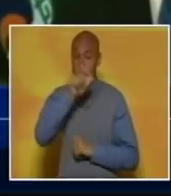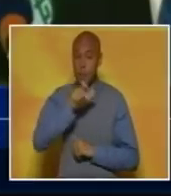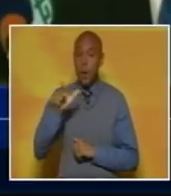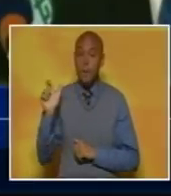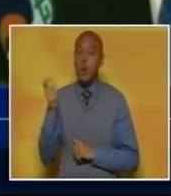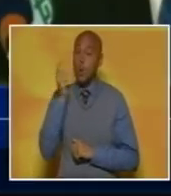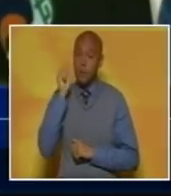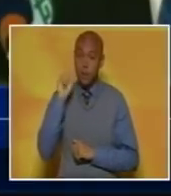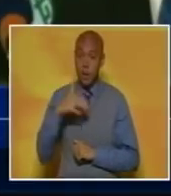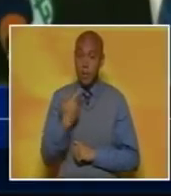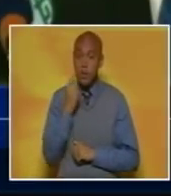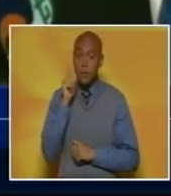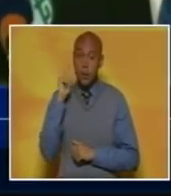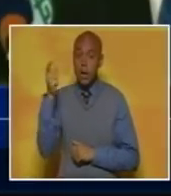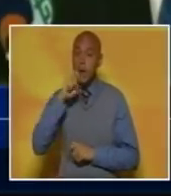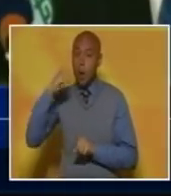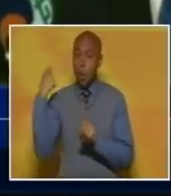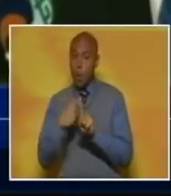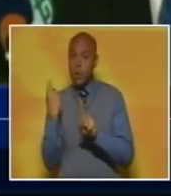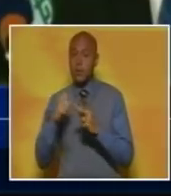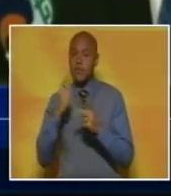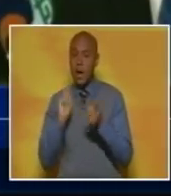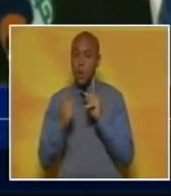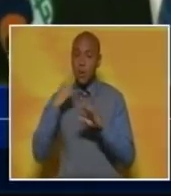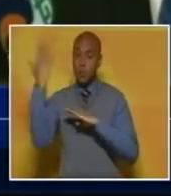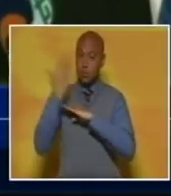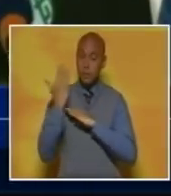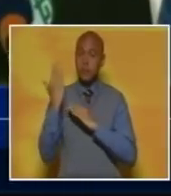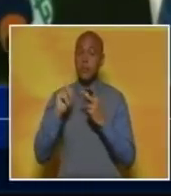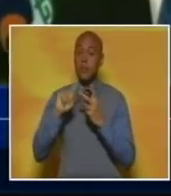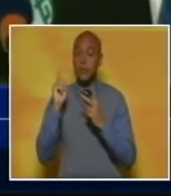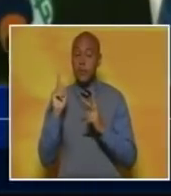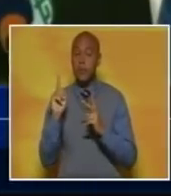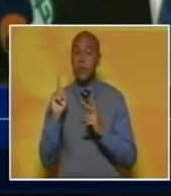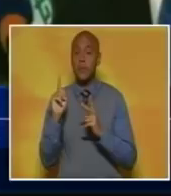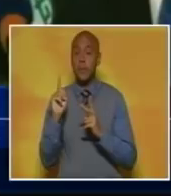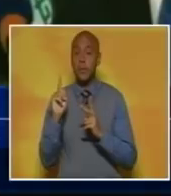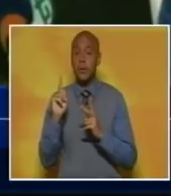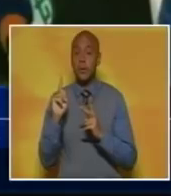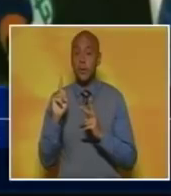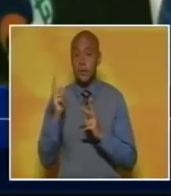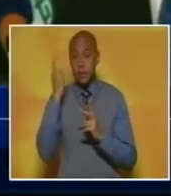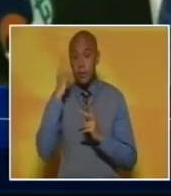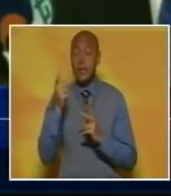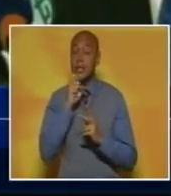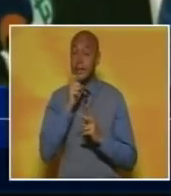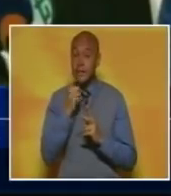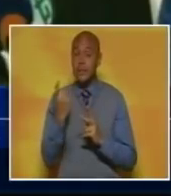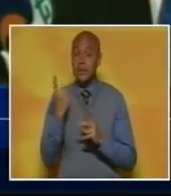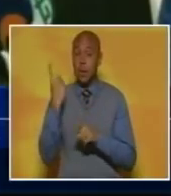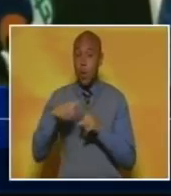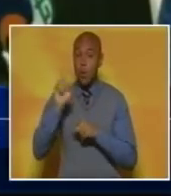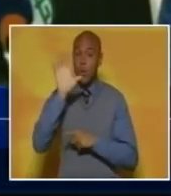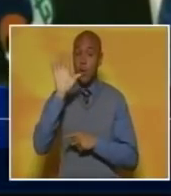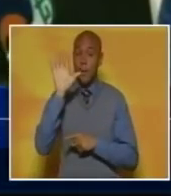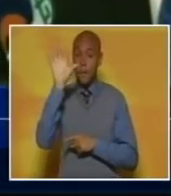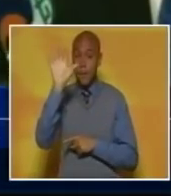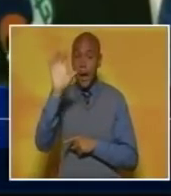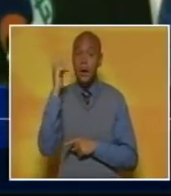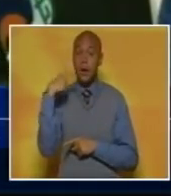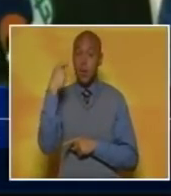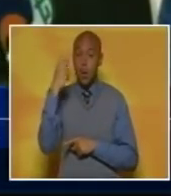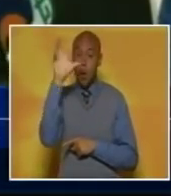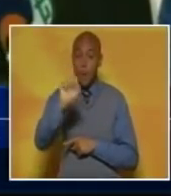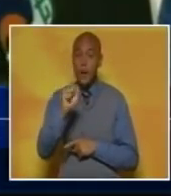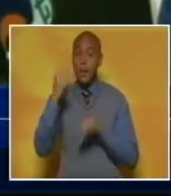economía es sujeto de agresión, de restricciones, cuando le es difícil importar, pagar, hacer